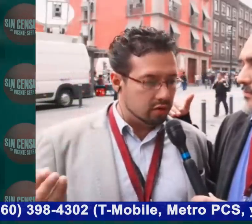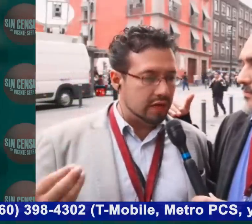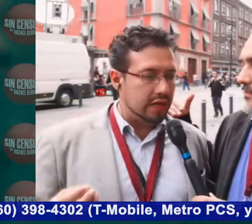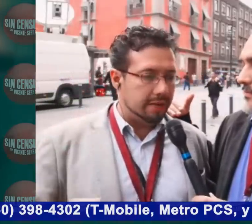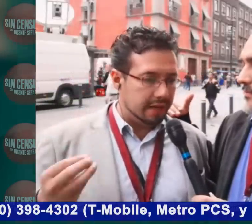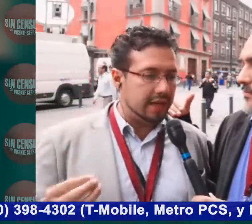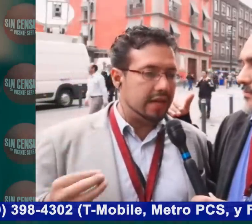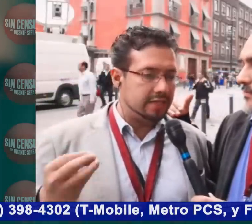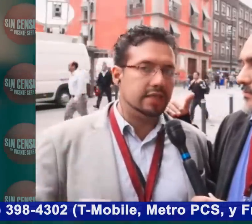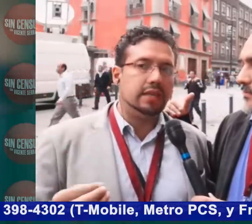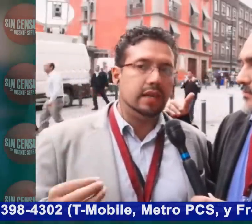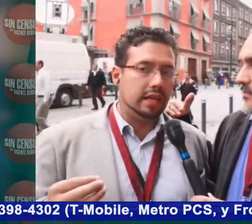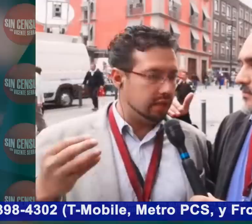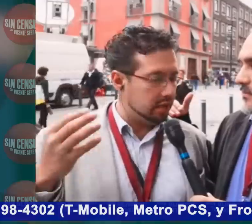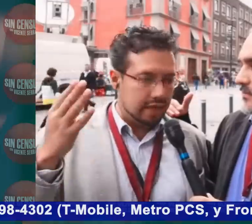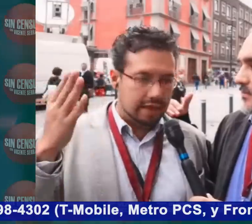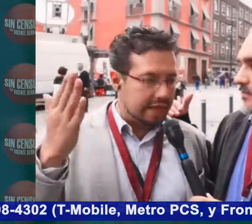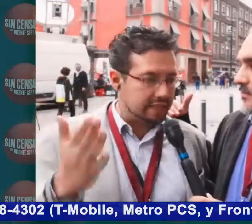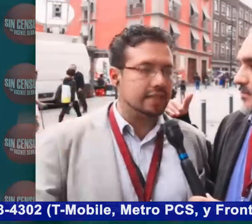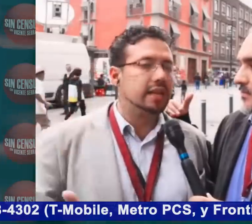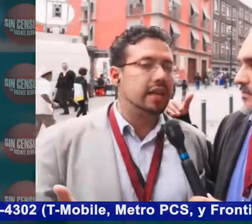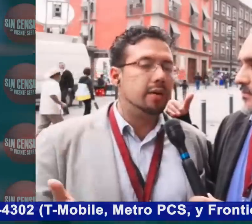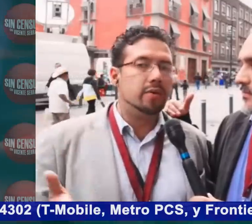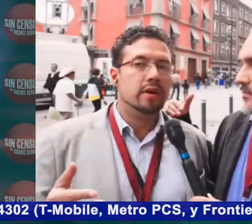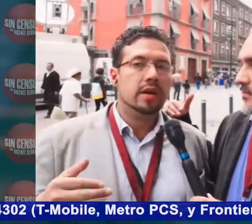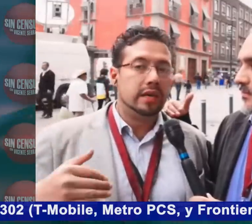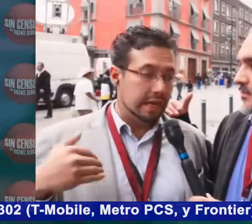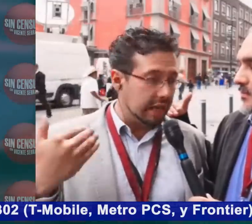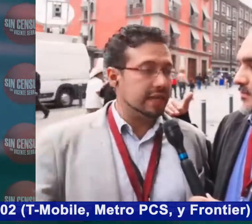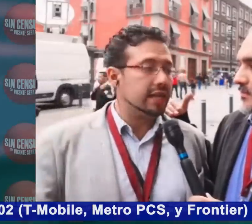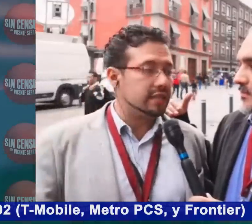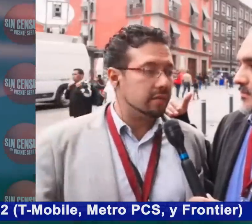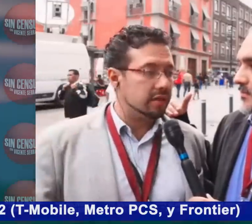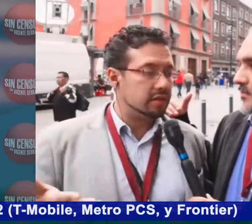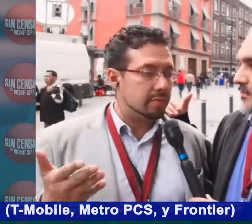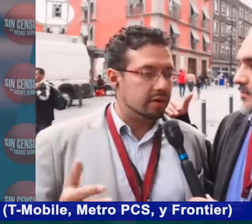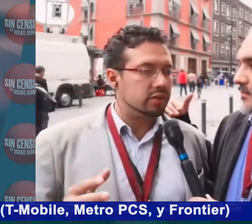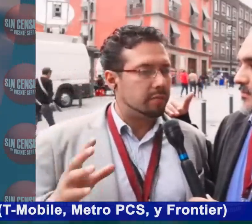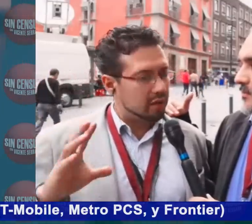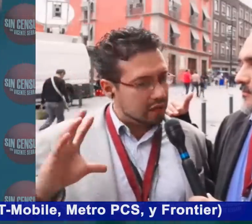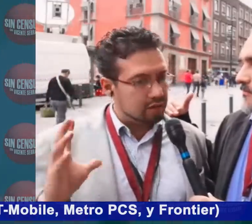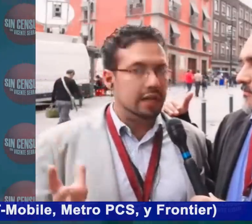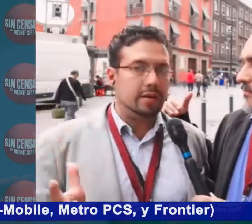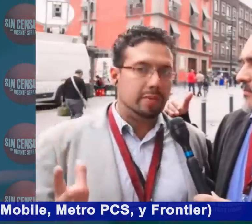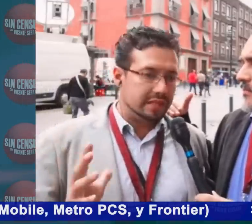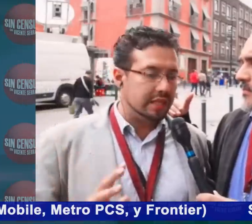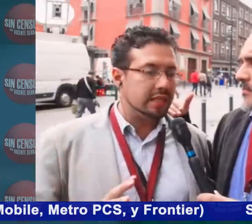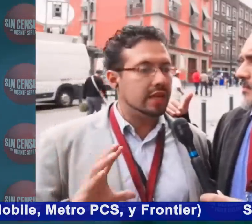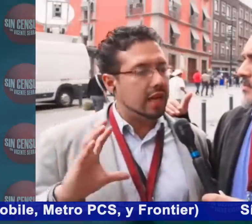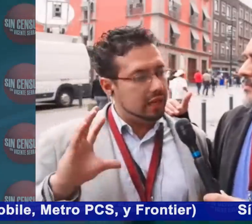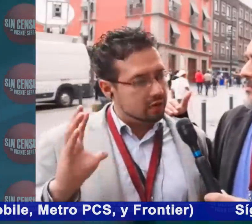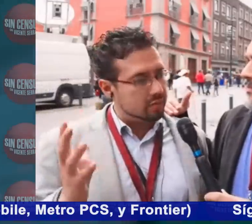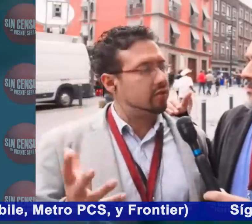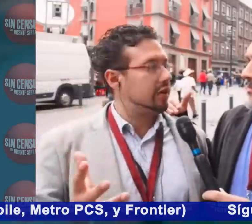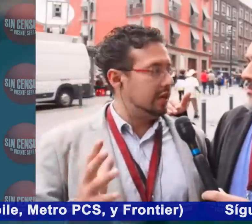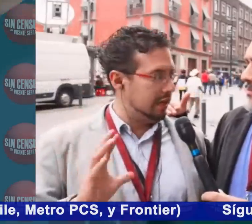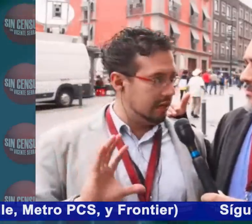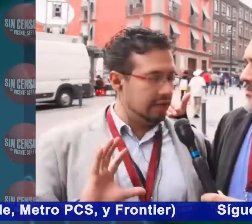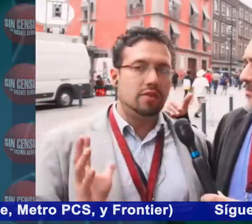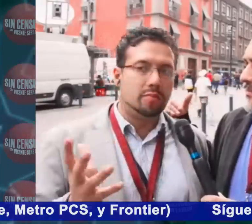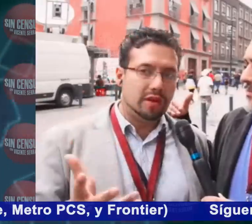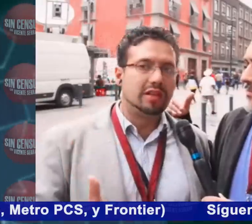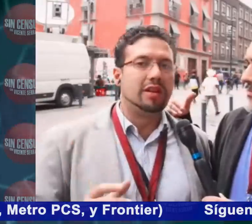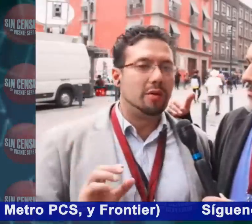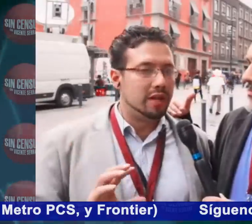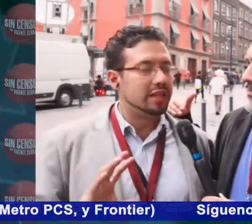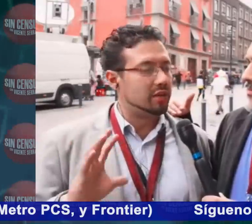énfasis. Yo creo que la verdad ahí sí das en el clavo y hay que darle seguimiento a esa pregunta porque creo que el presidente ahí como que le